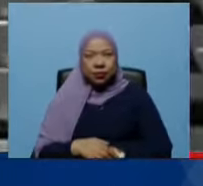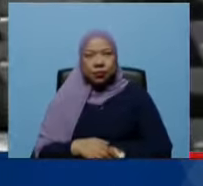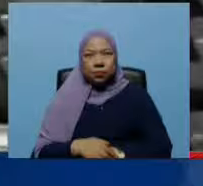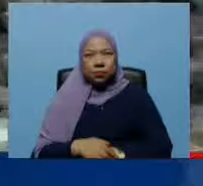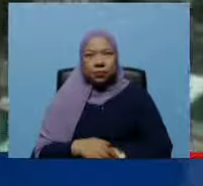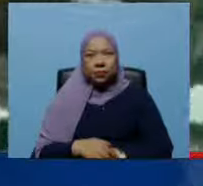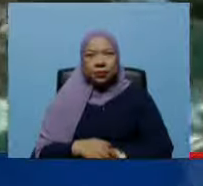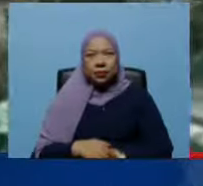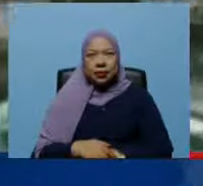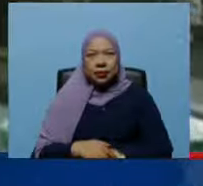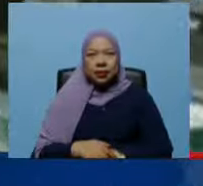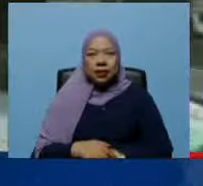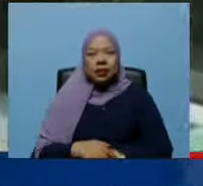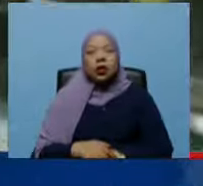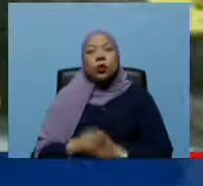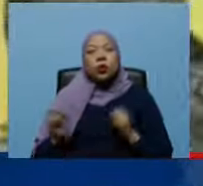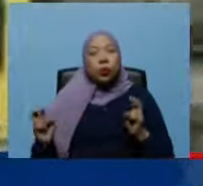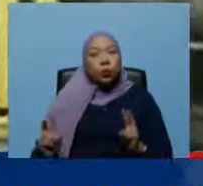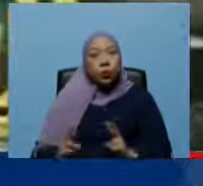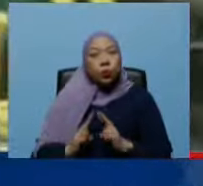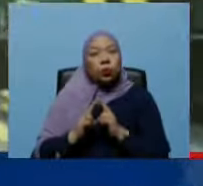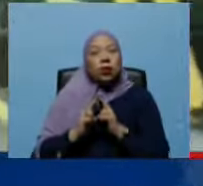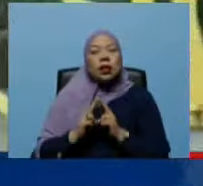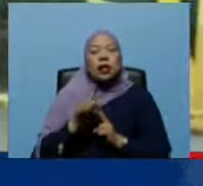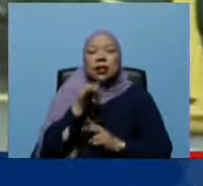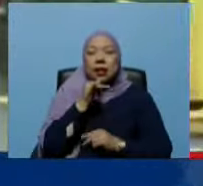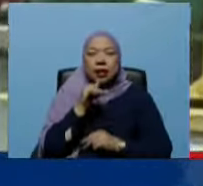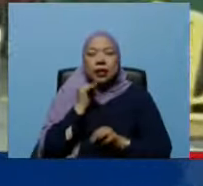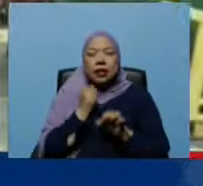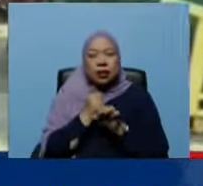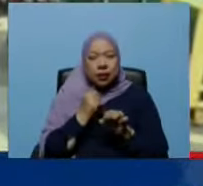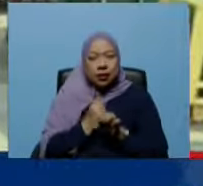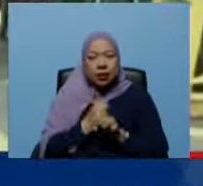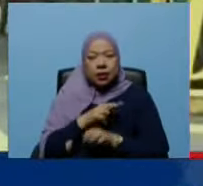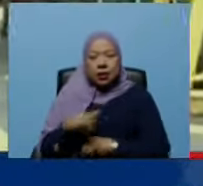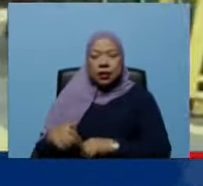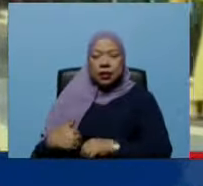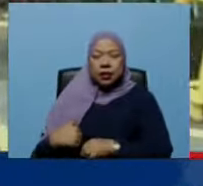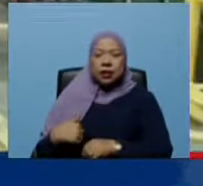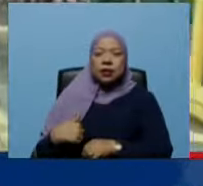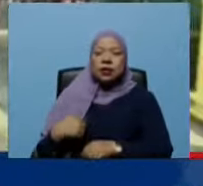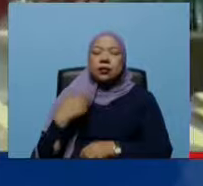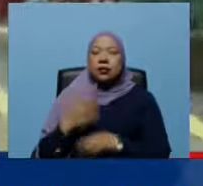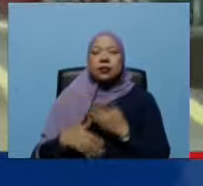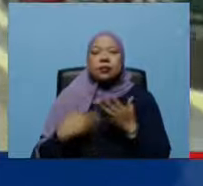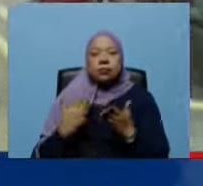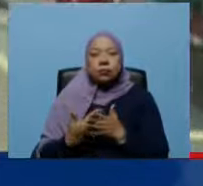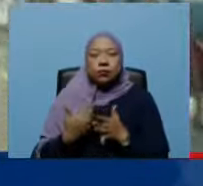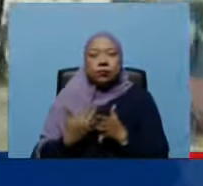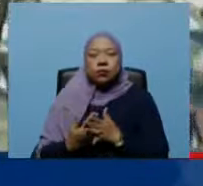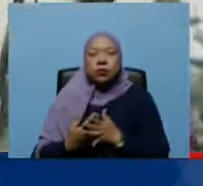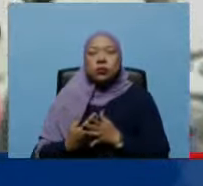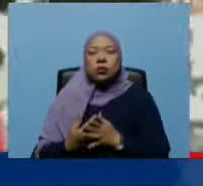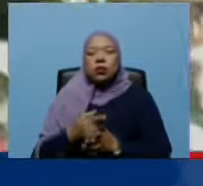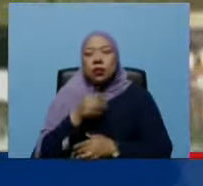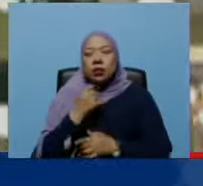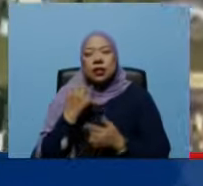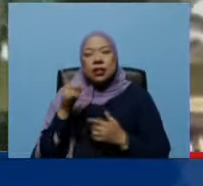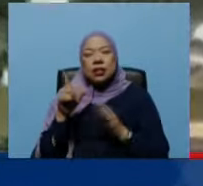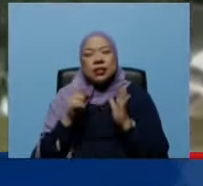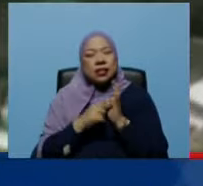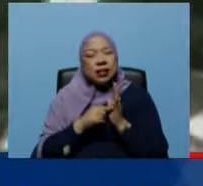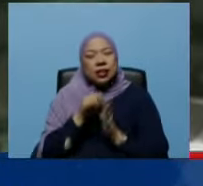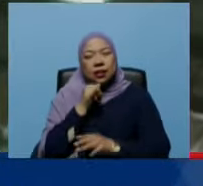Bueno, aquí lo encontramos en la área de colada. Nosotros aquí sacamos rollo de 6